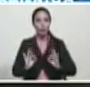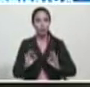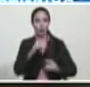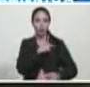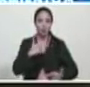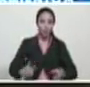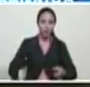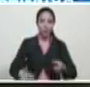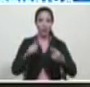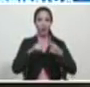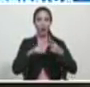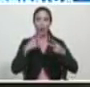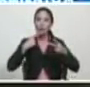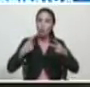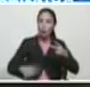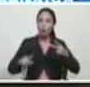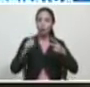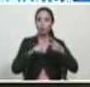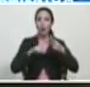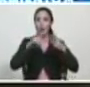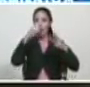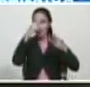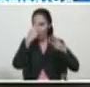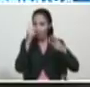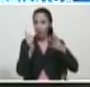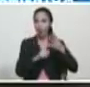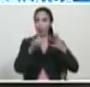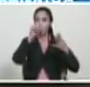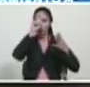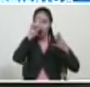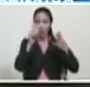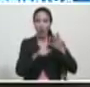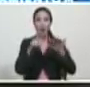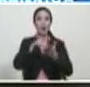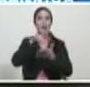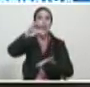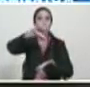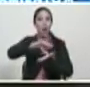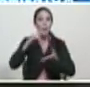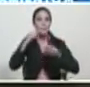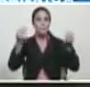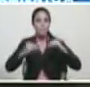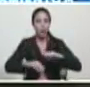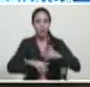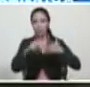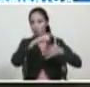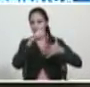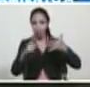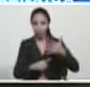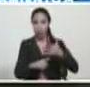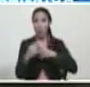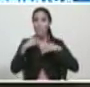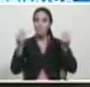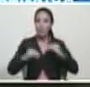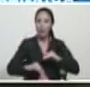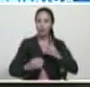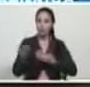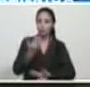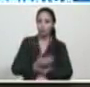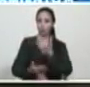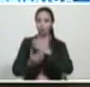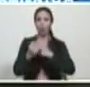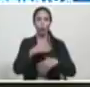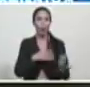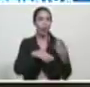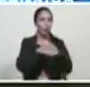China, Rusia, India, Turquía, Irán y Bielorrusia para traer los principios activos